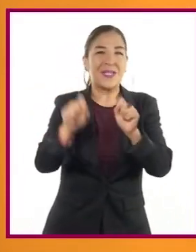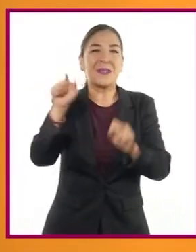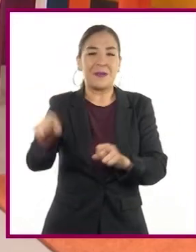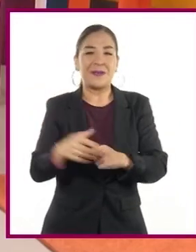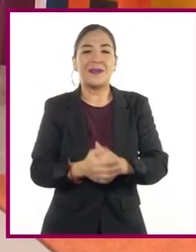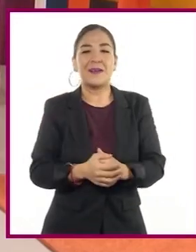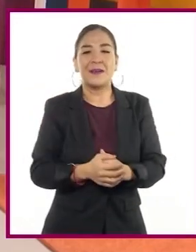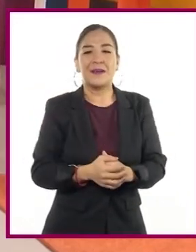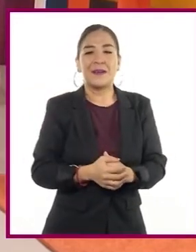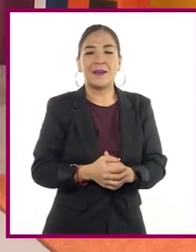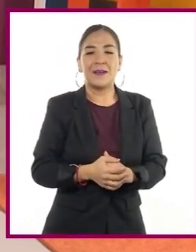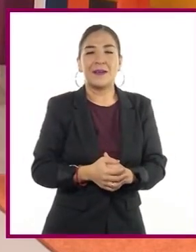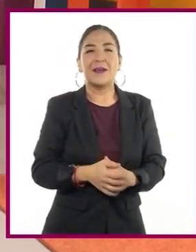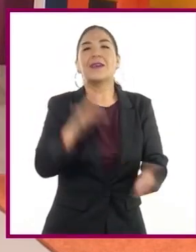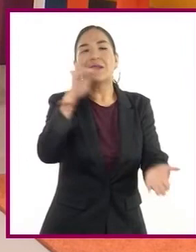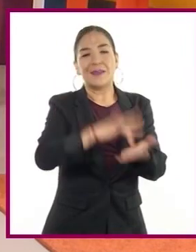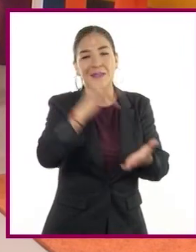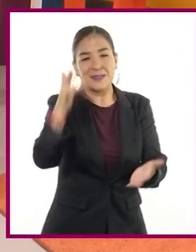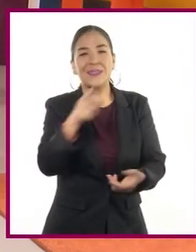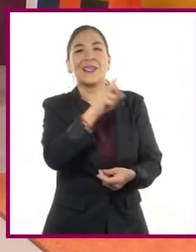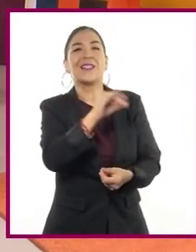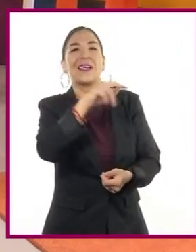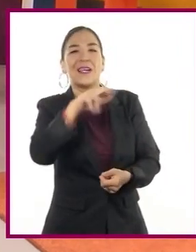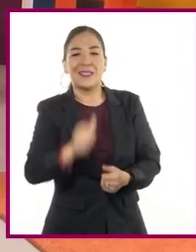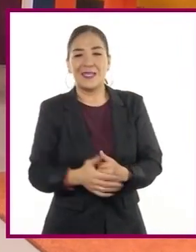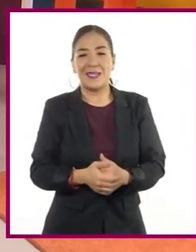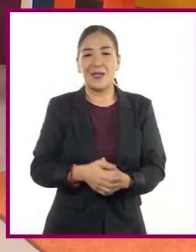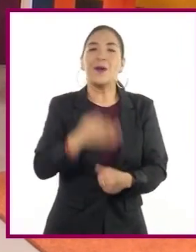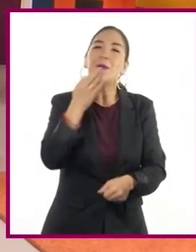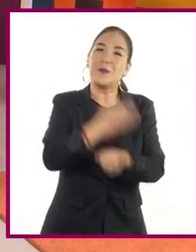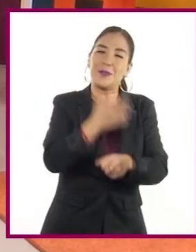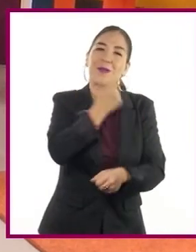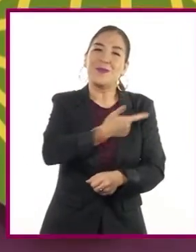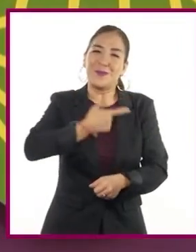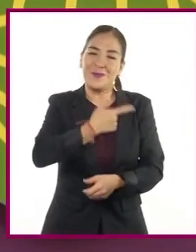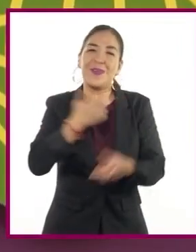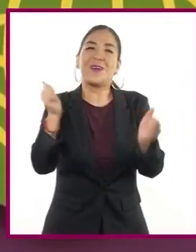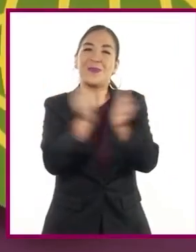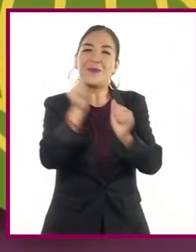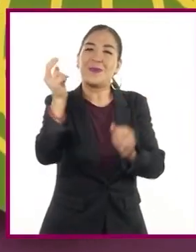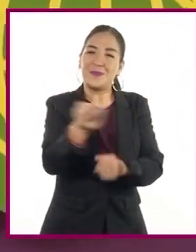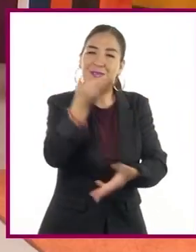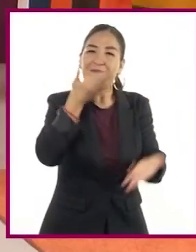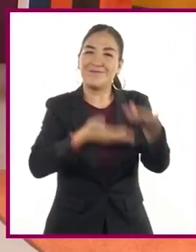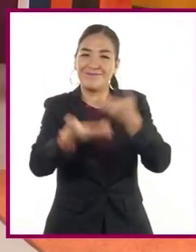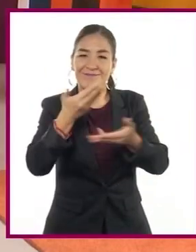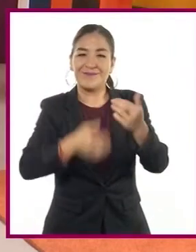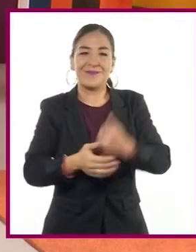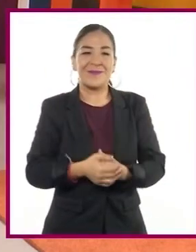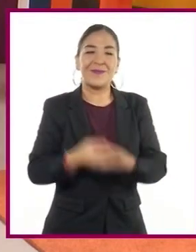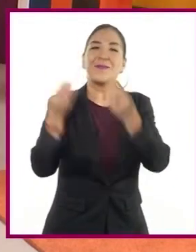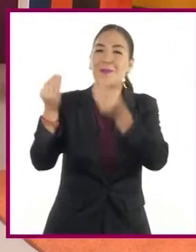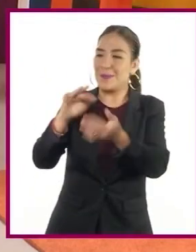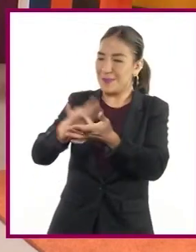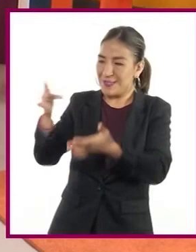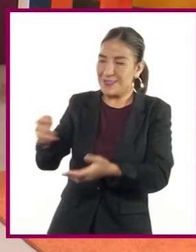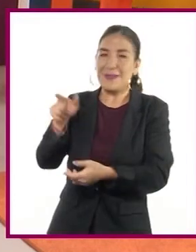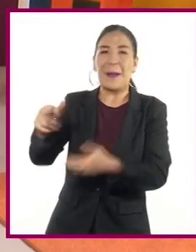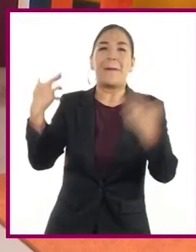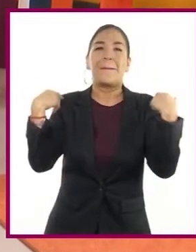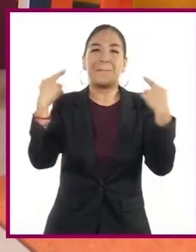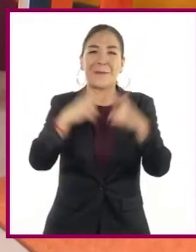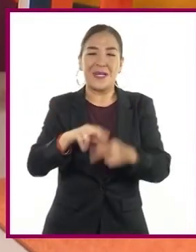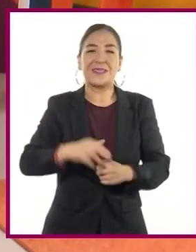Hugo. Gracias, Diana. Ha sido un gusto estar aquí con ustedes. Muchas gracias, Marta.